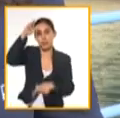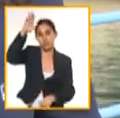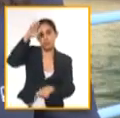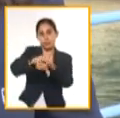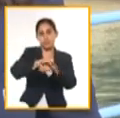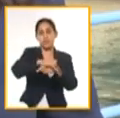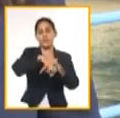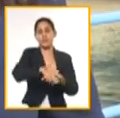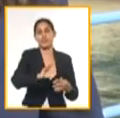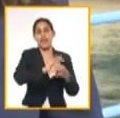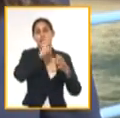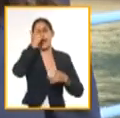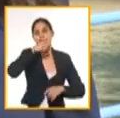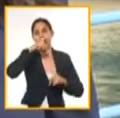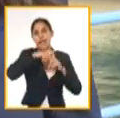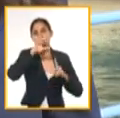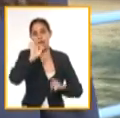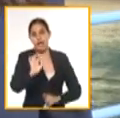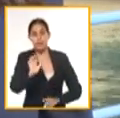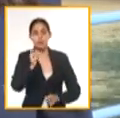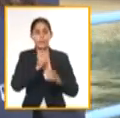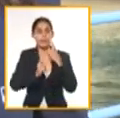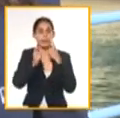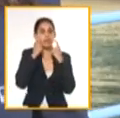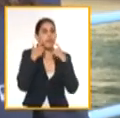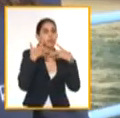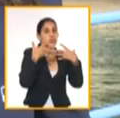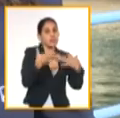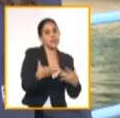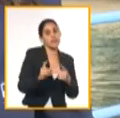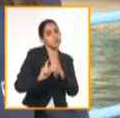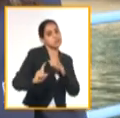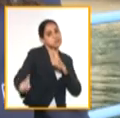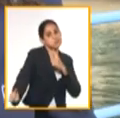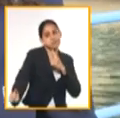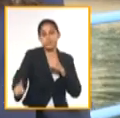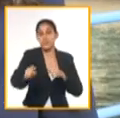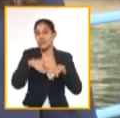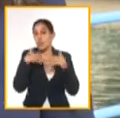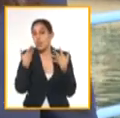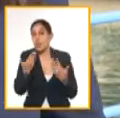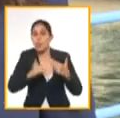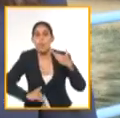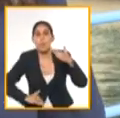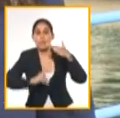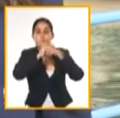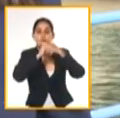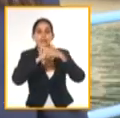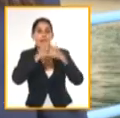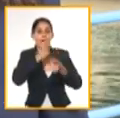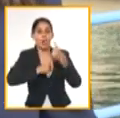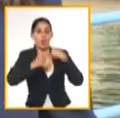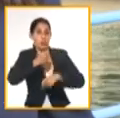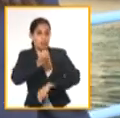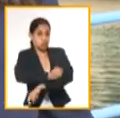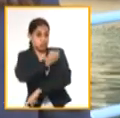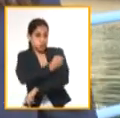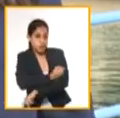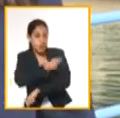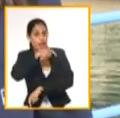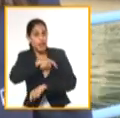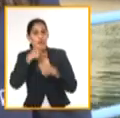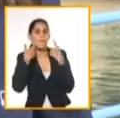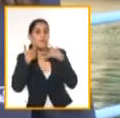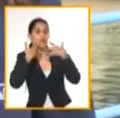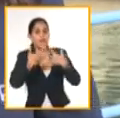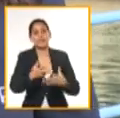se abastece de las principales fuentes de La Habana están muy distantes. Y entonces el llenado de las conductoras, el llenado de los tanques de compensación que garantizan el